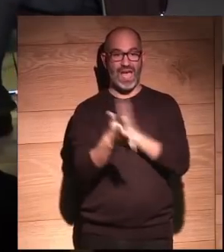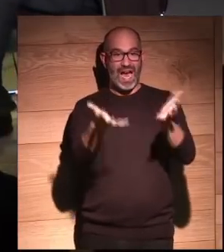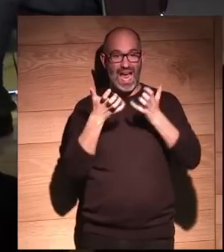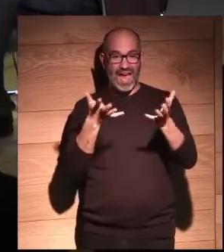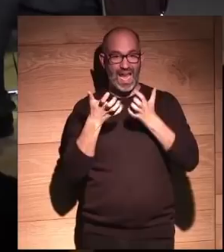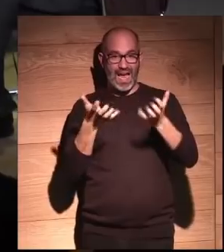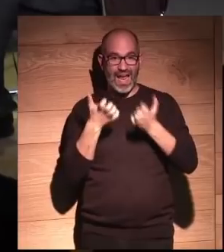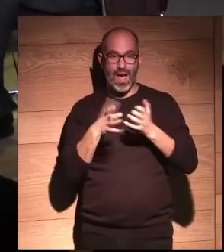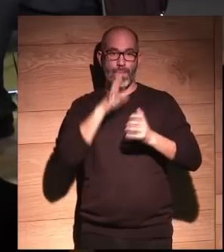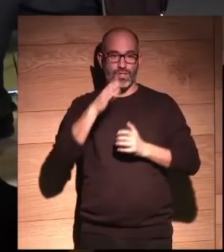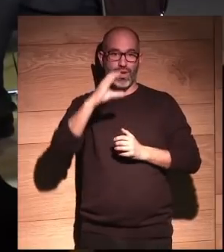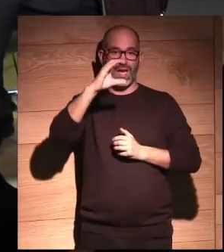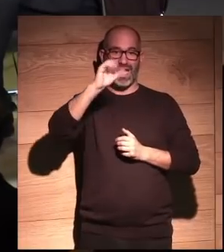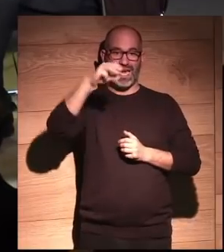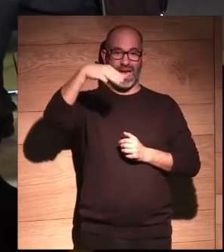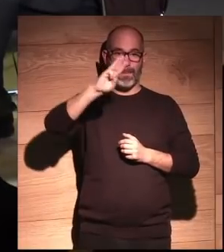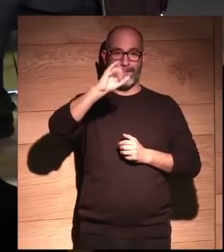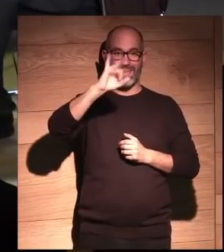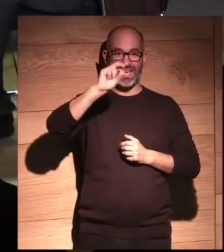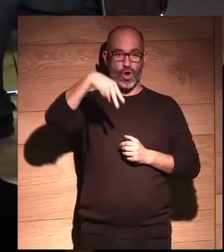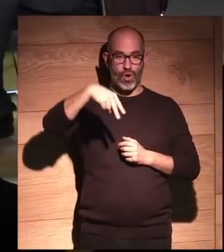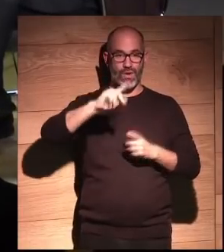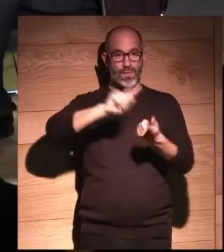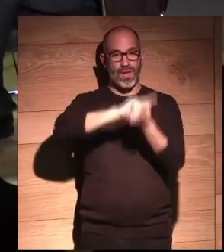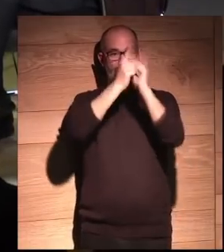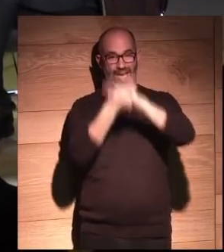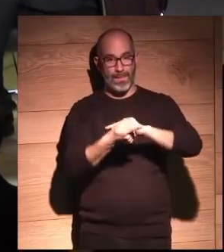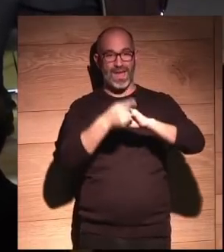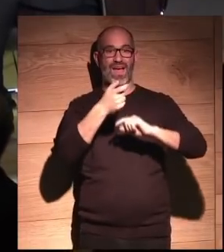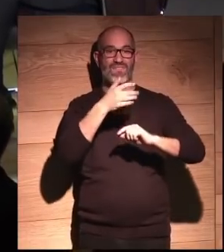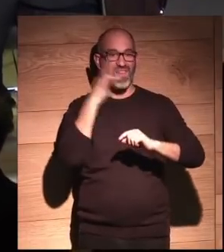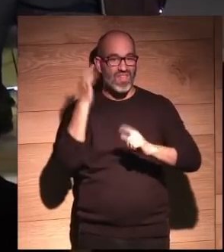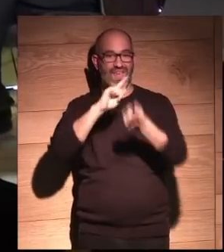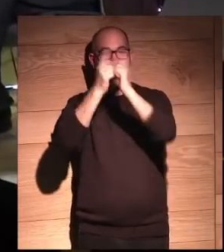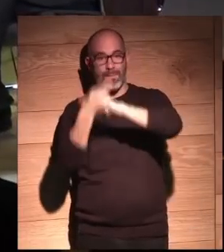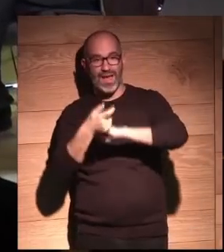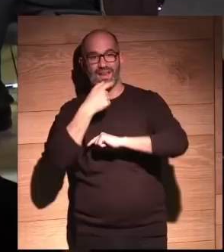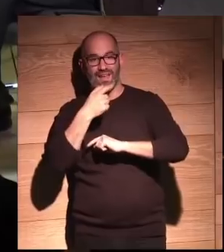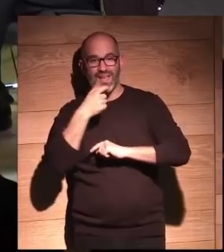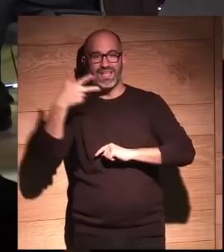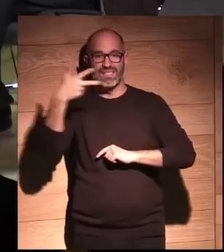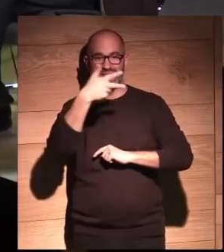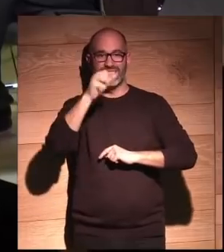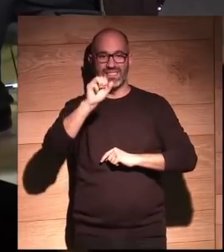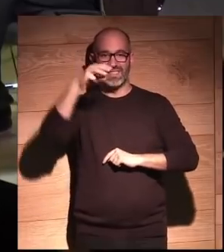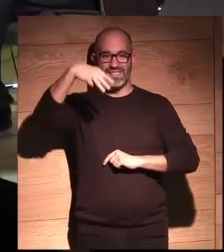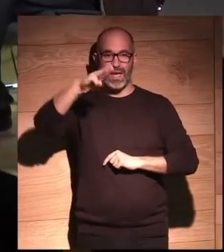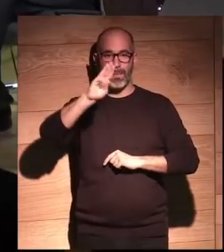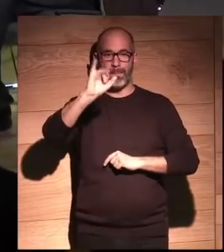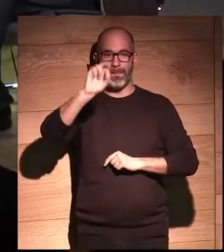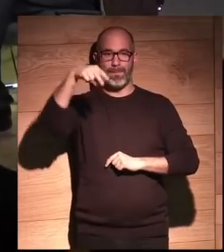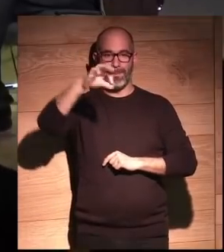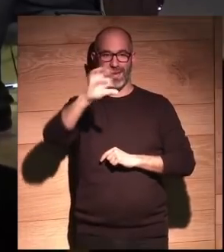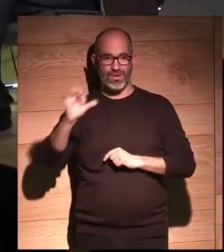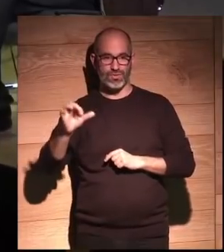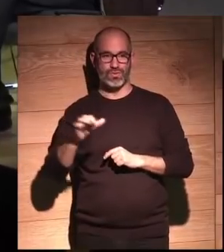guerrero, viene campio campionis, y a través del francés llega al inglés champion. Y también viene un producto que a ti yo